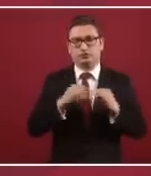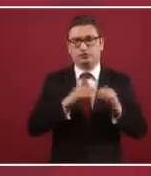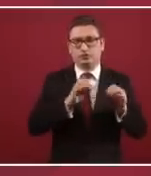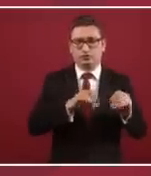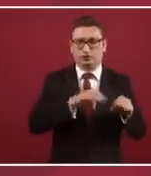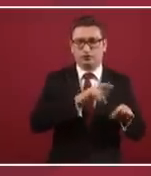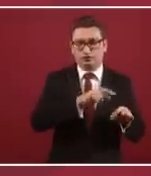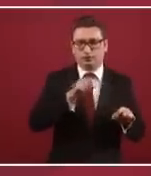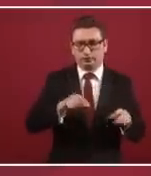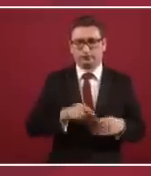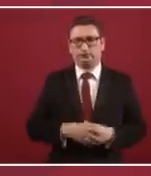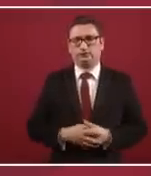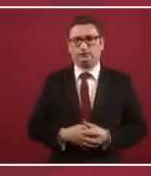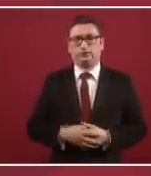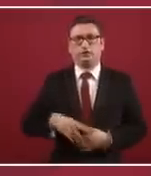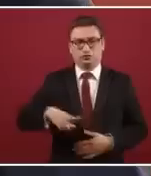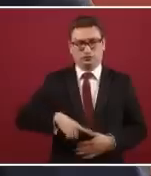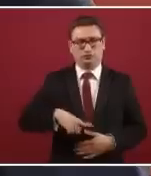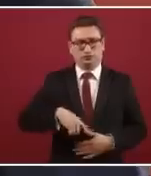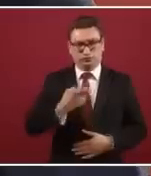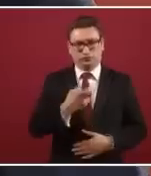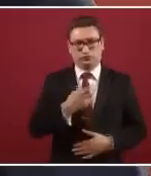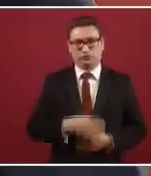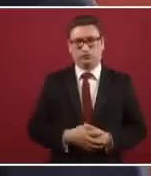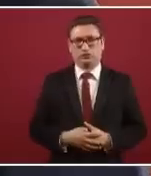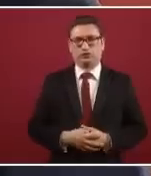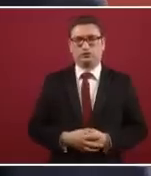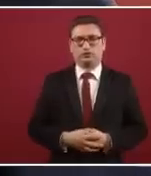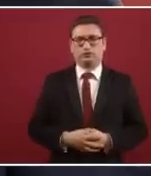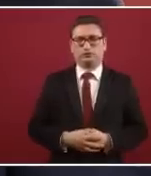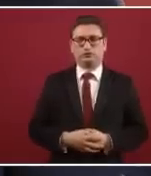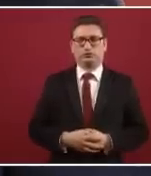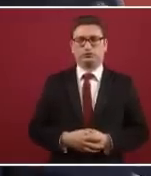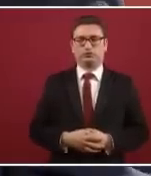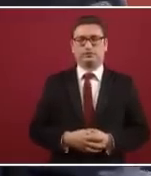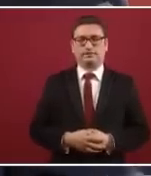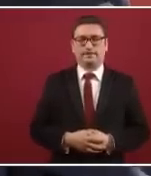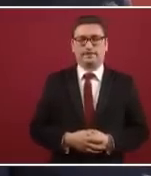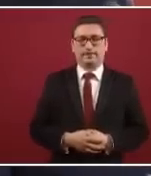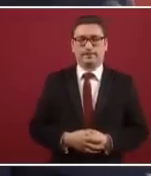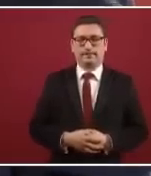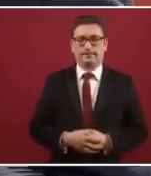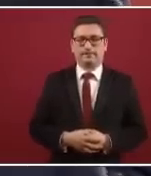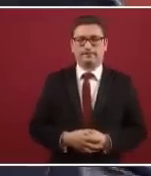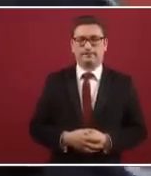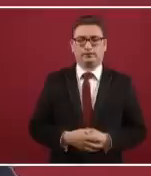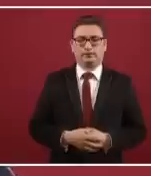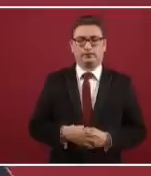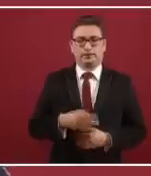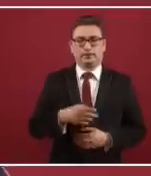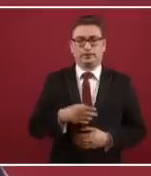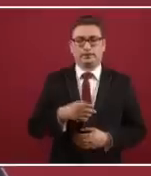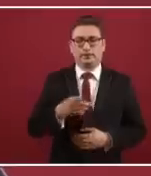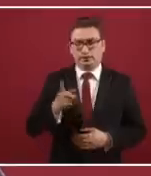oficinas, estos dos órganos de gobierno, y que nos tienen que